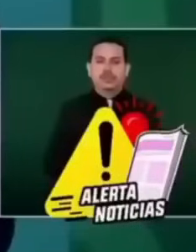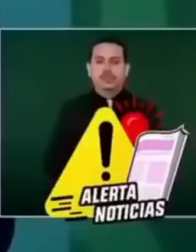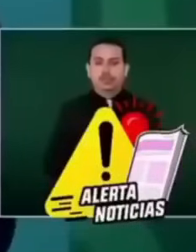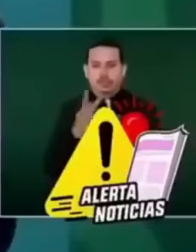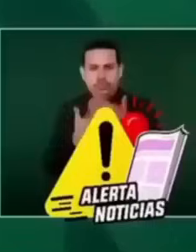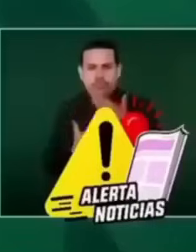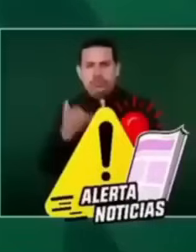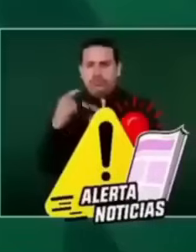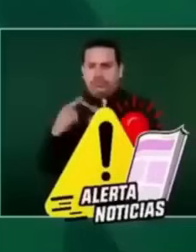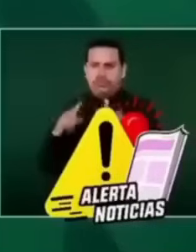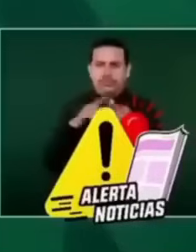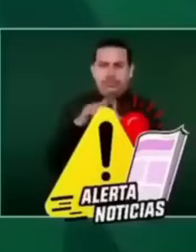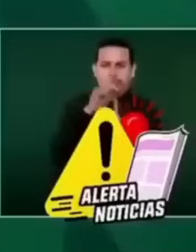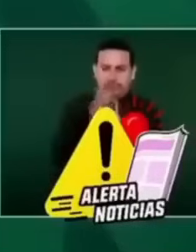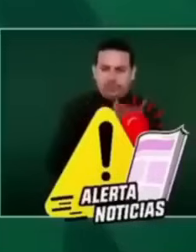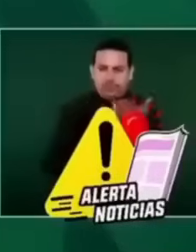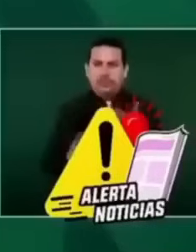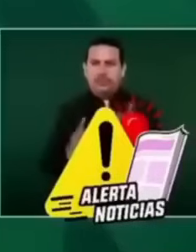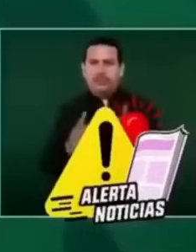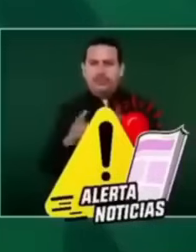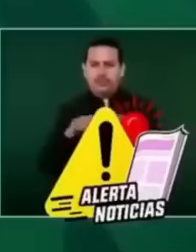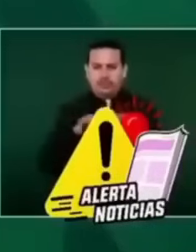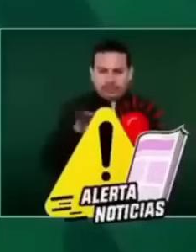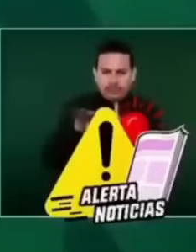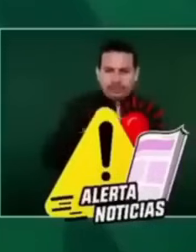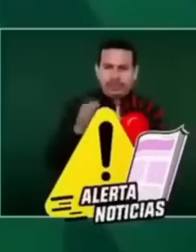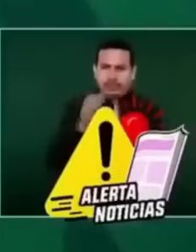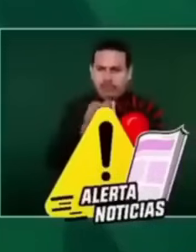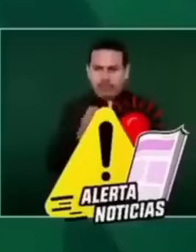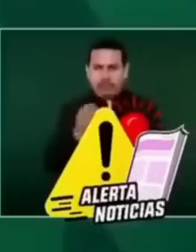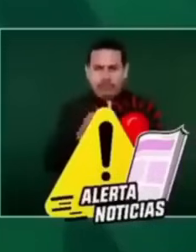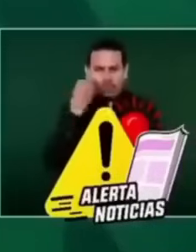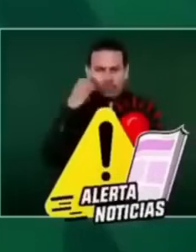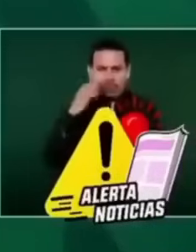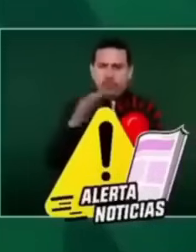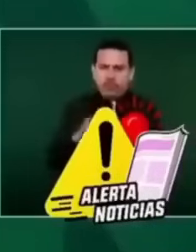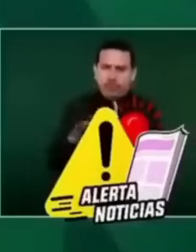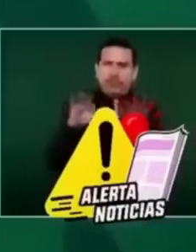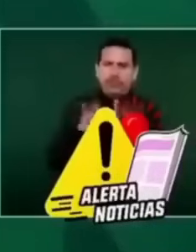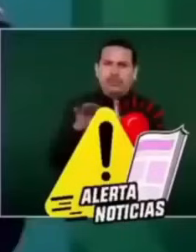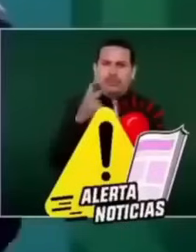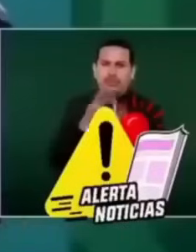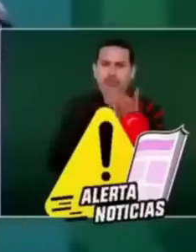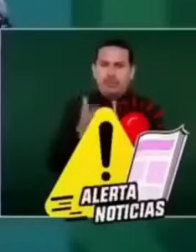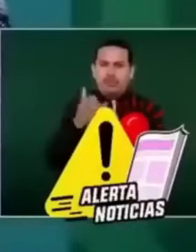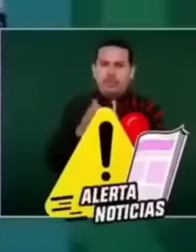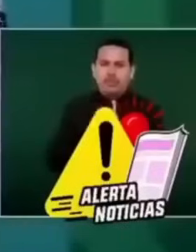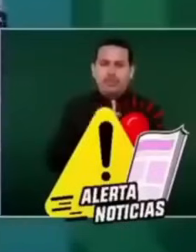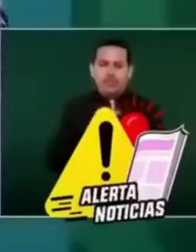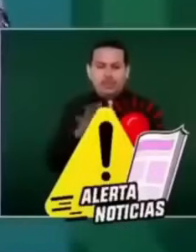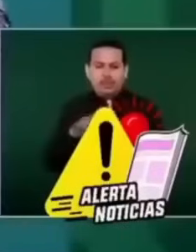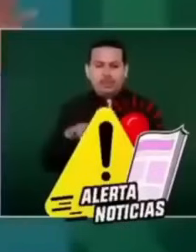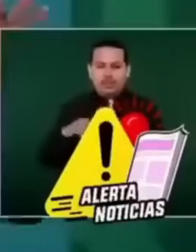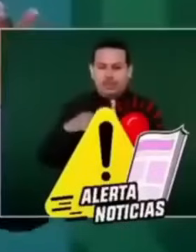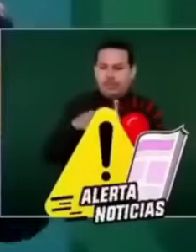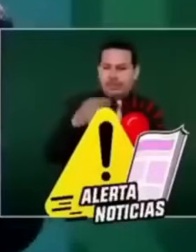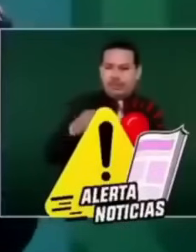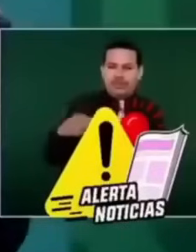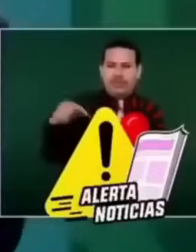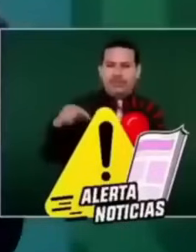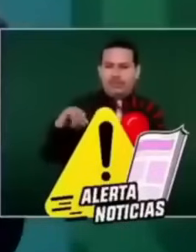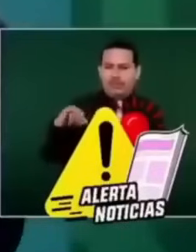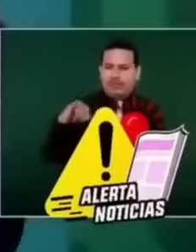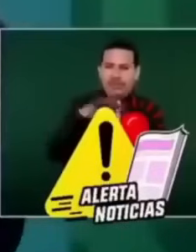miembros de la Cámara de Diputados en España, quien reconoció el tremendo trabajo del presidente al defender